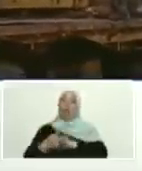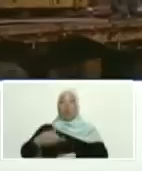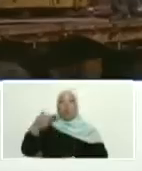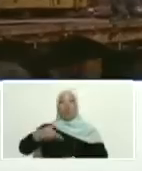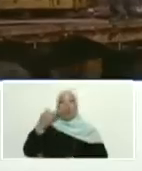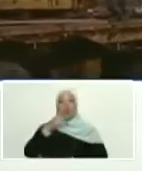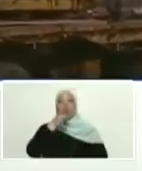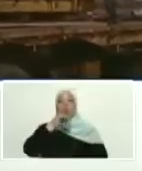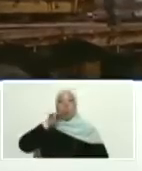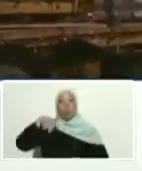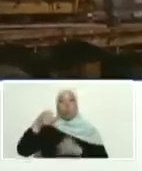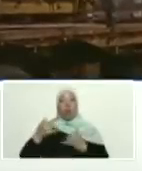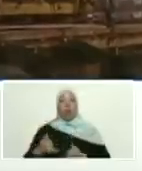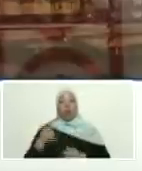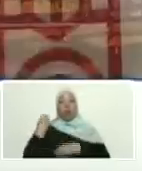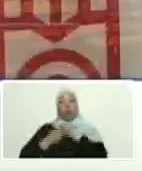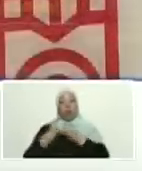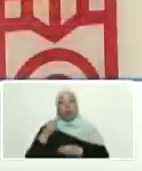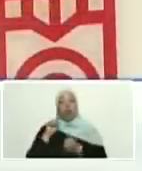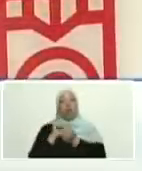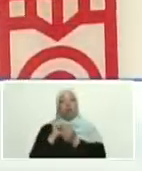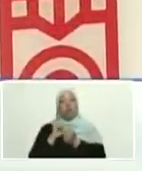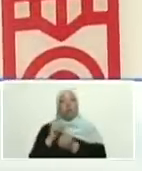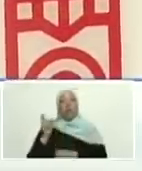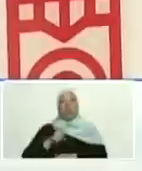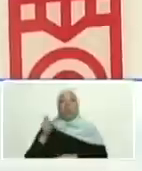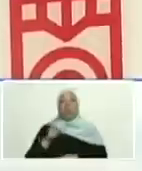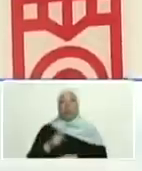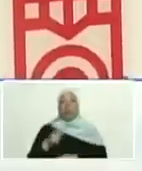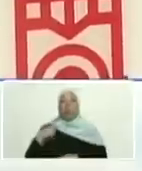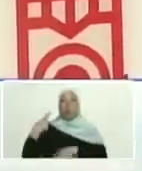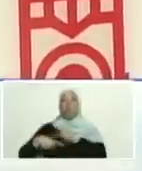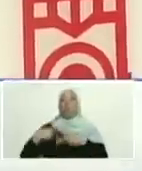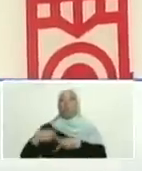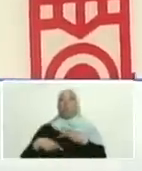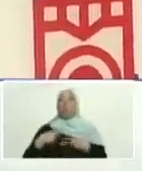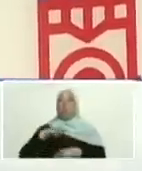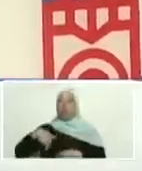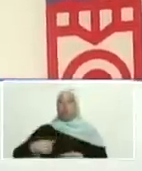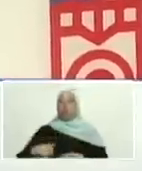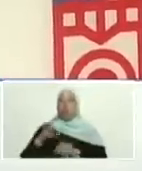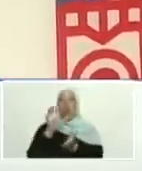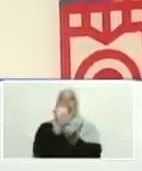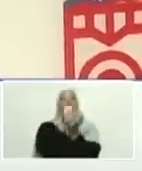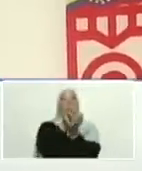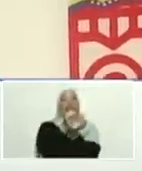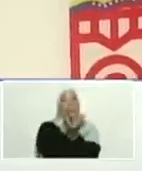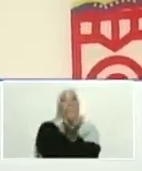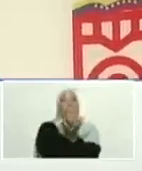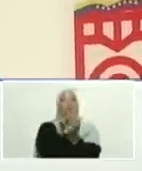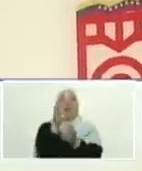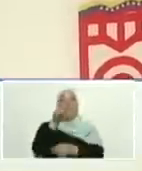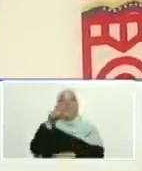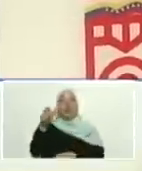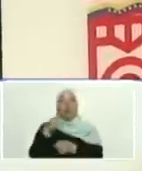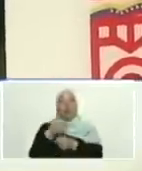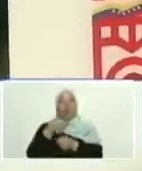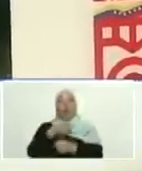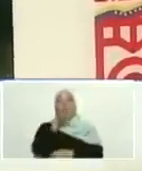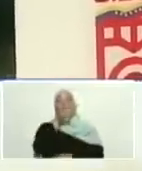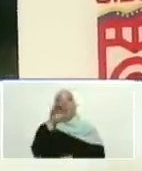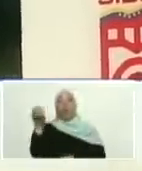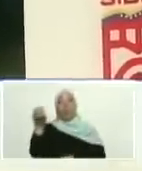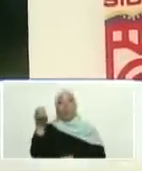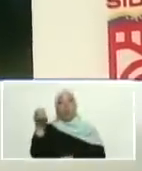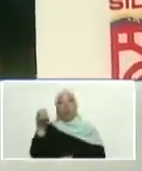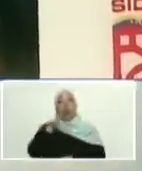importaciones, requiere de una piedra que es la magnesita, que la estamos explotando desde Nueva Esparta, dándole empleo a más de 400 trabajadores. Esa es